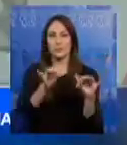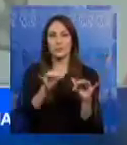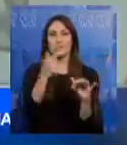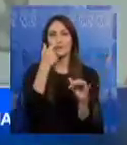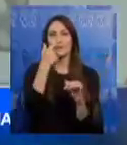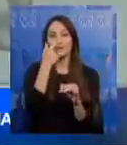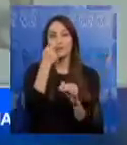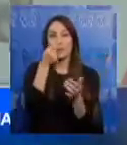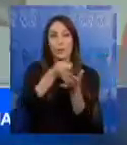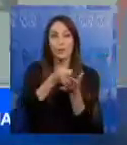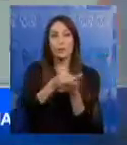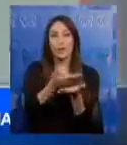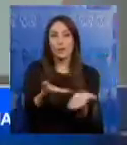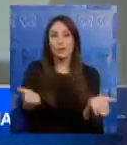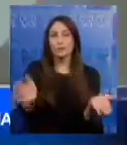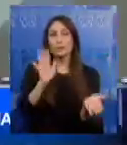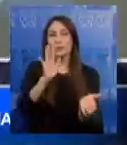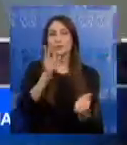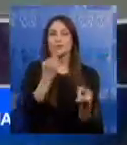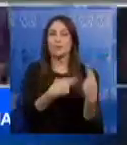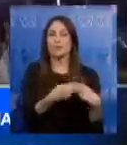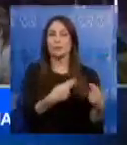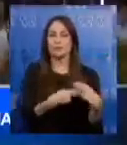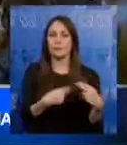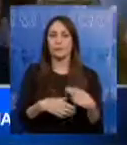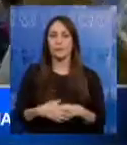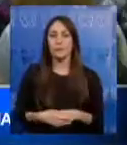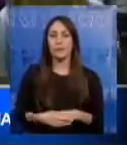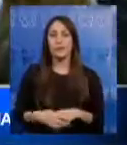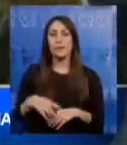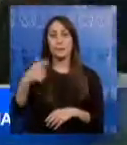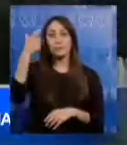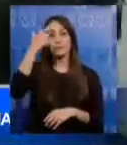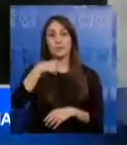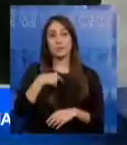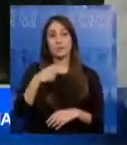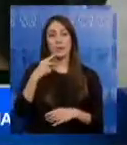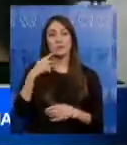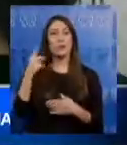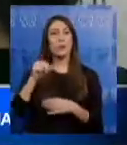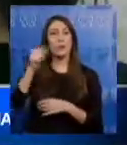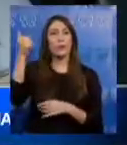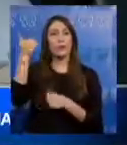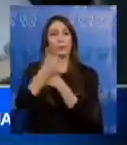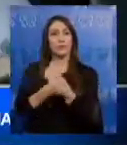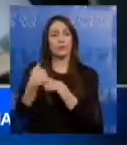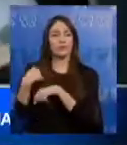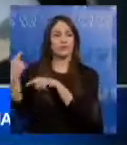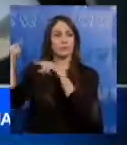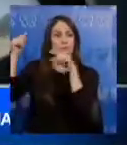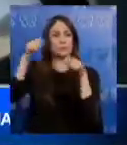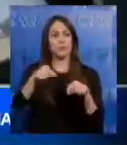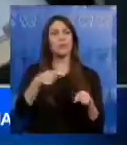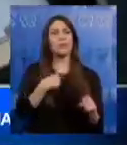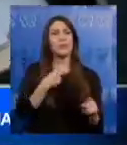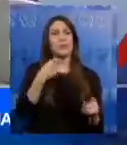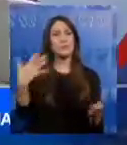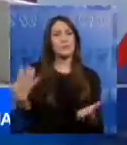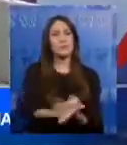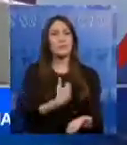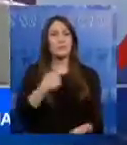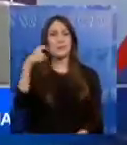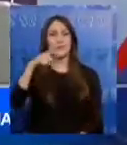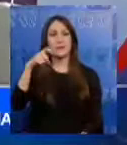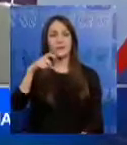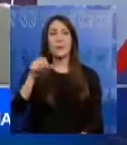interesadas en adquirir artículos para comercializar. Hubo alguien que arribó de otro país para participar en la subasta, mientras que